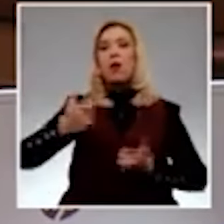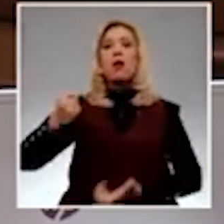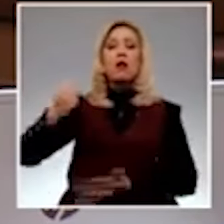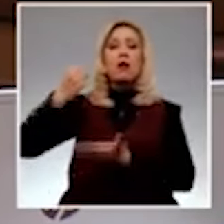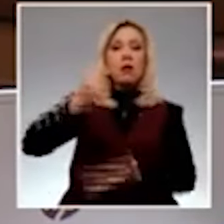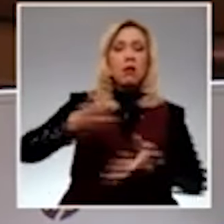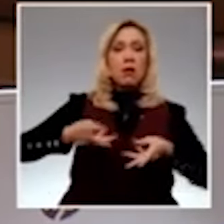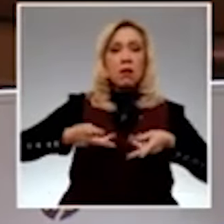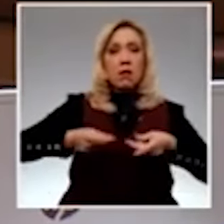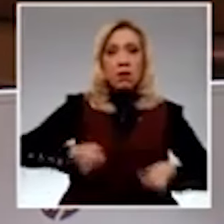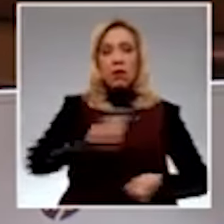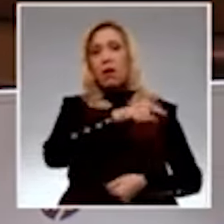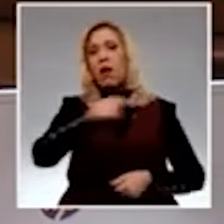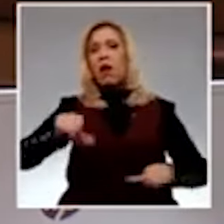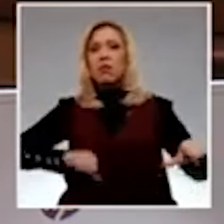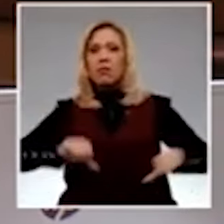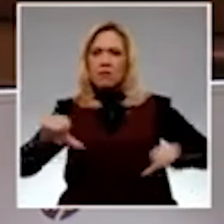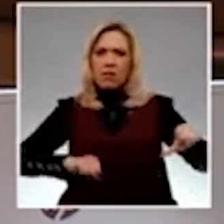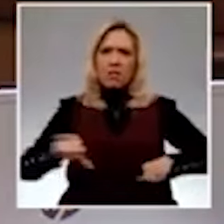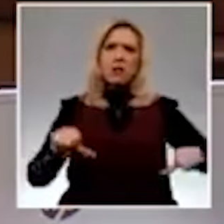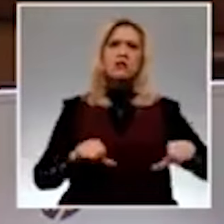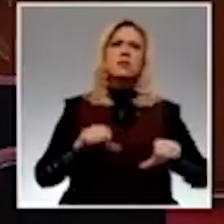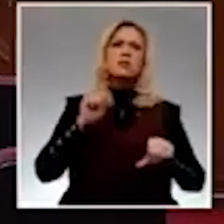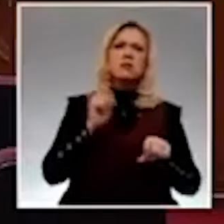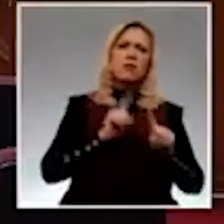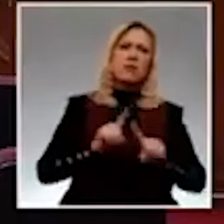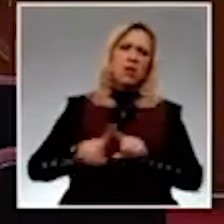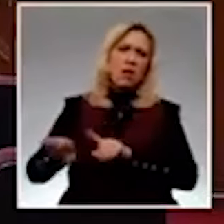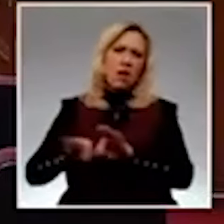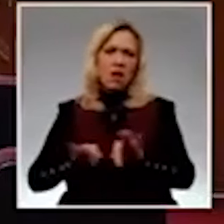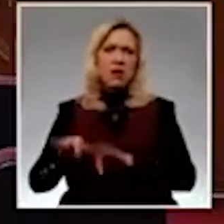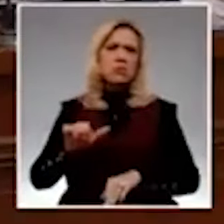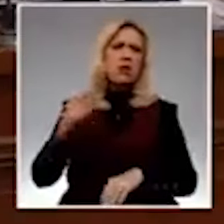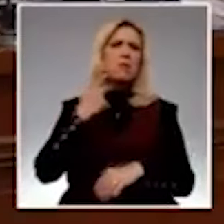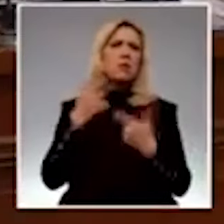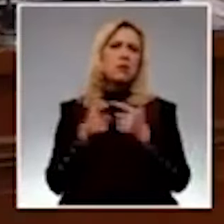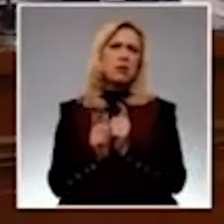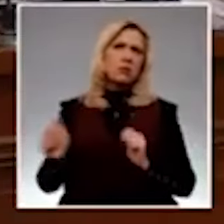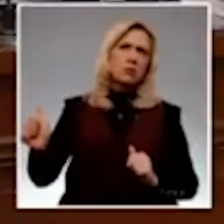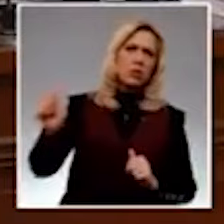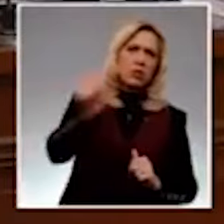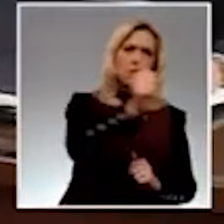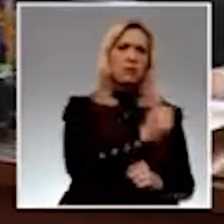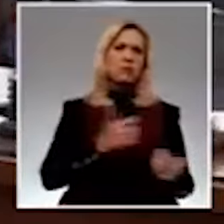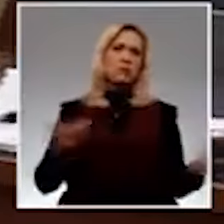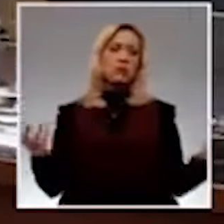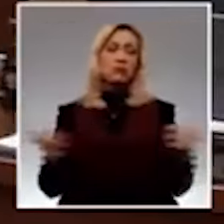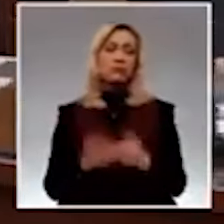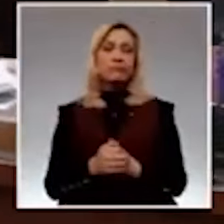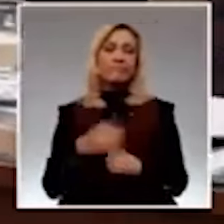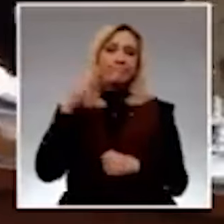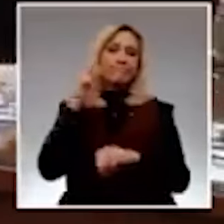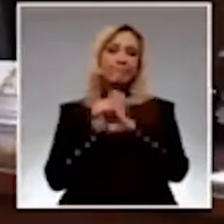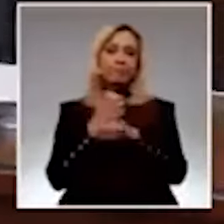de actividades ordinarias de los partidos políticos locales. Por mayoría de votos, el Pleno declaró válidos los requisitos